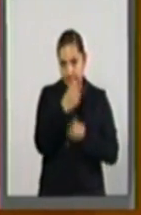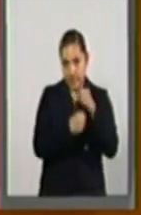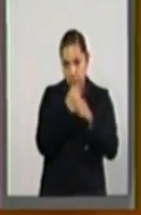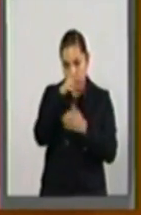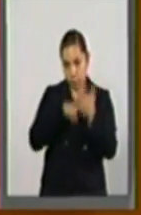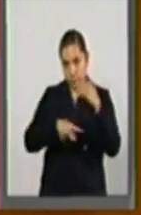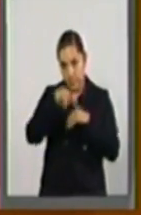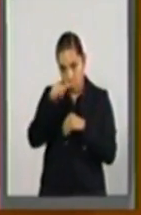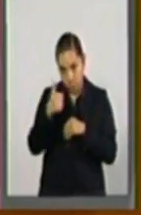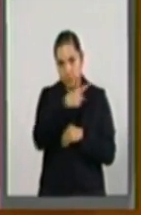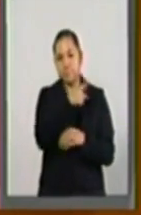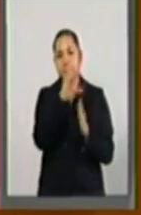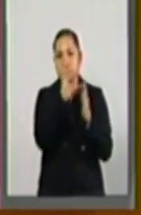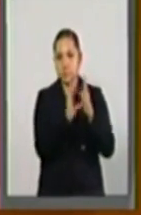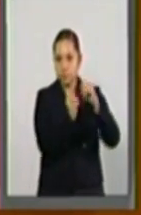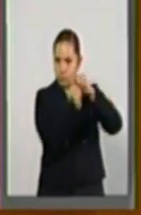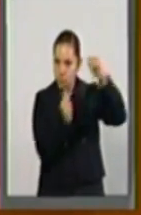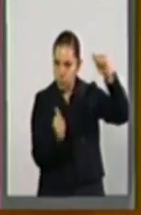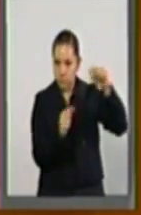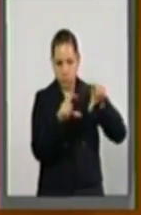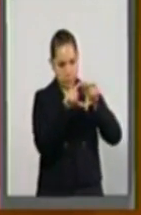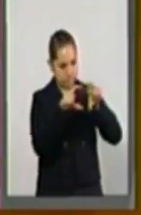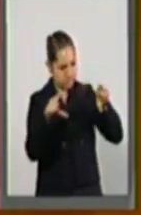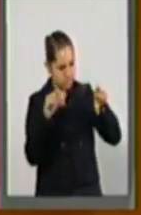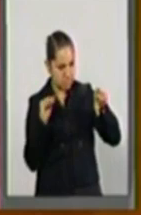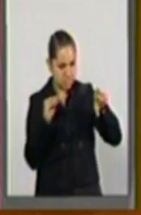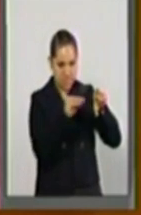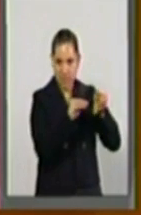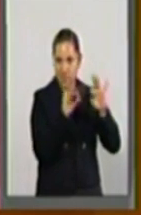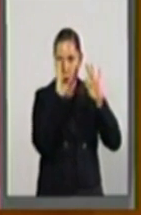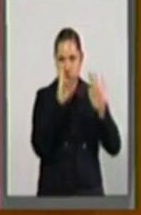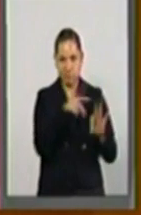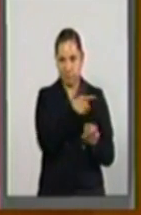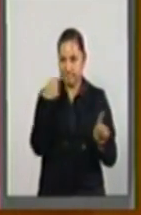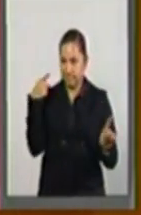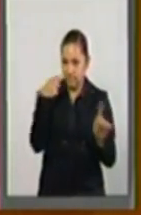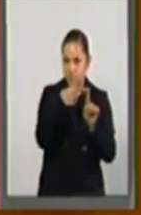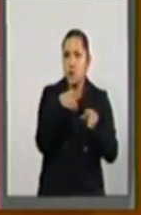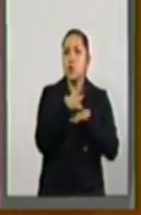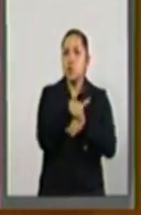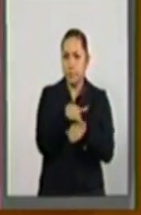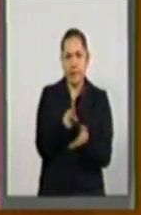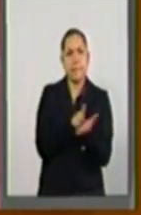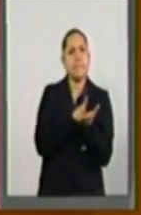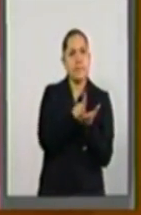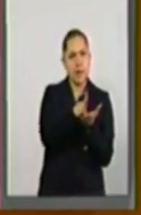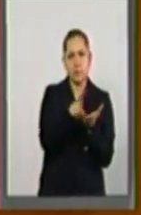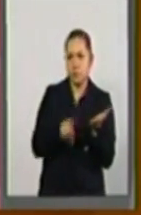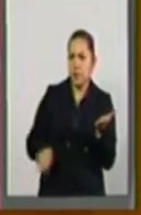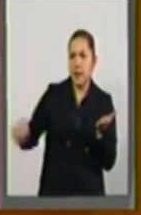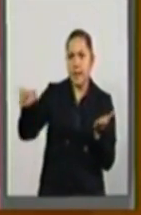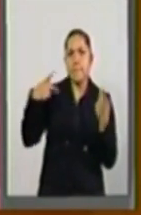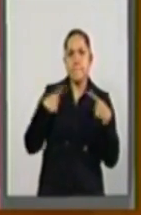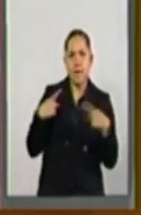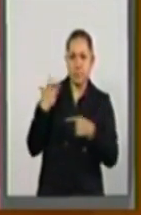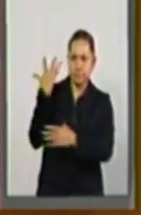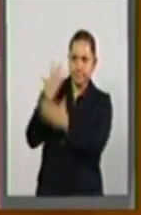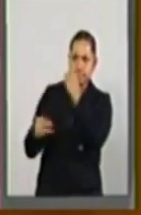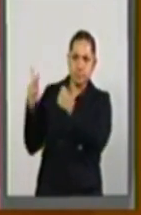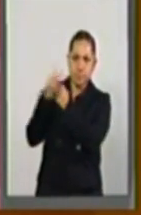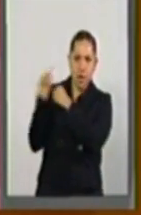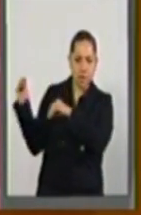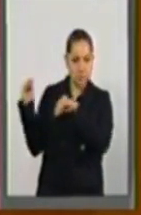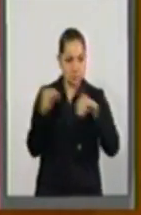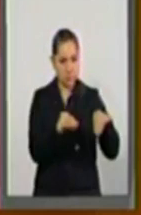en el texto de nuestra Constitución la mención específica al derecho de asilo y a la figura del refugio, que